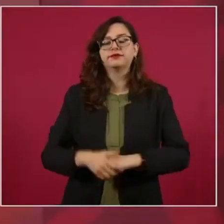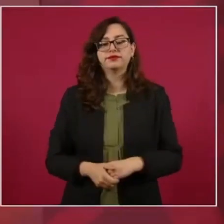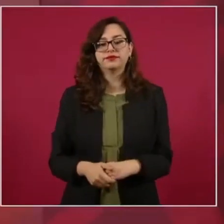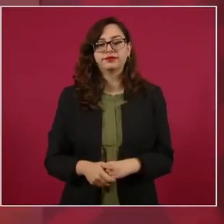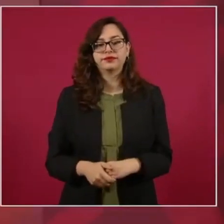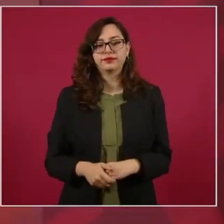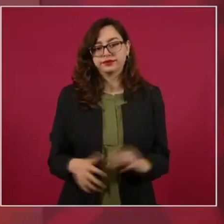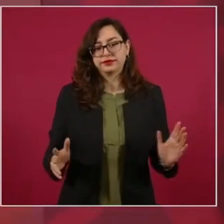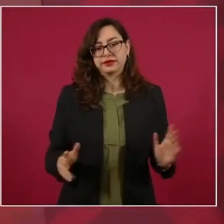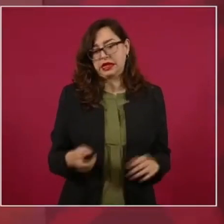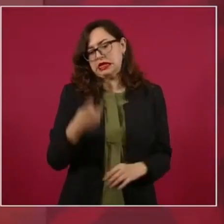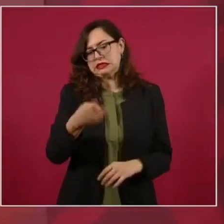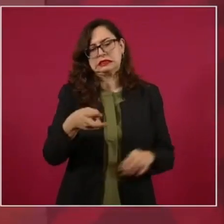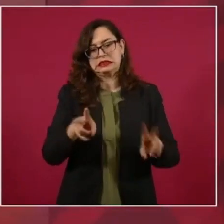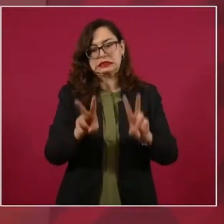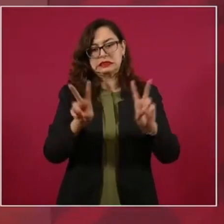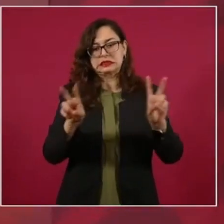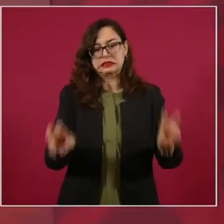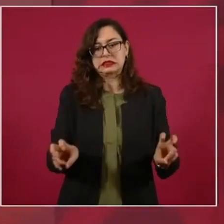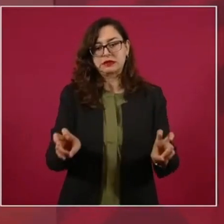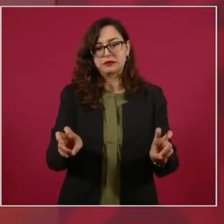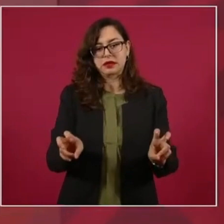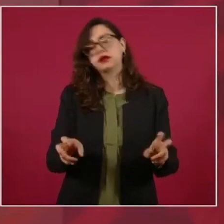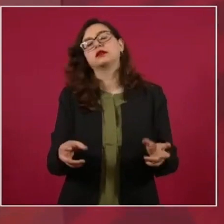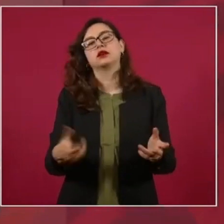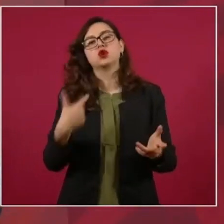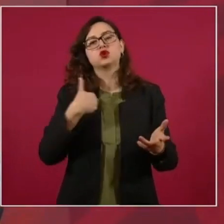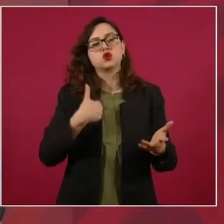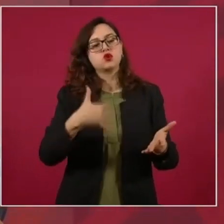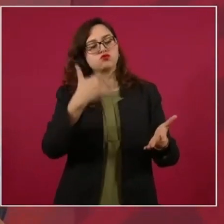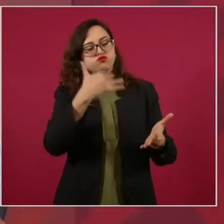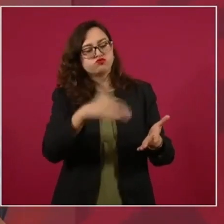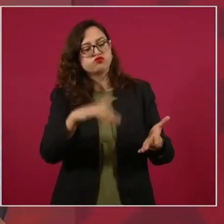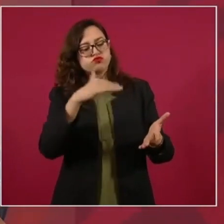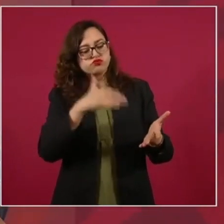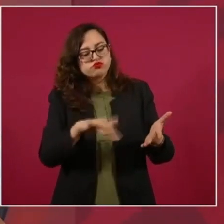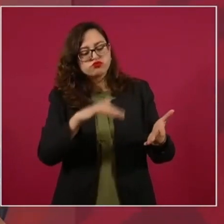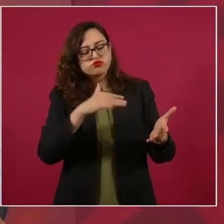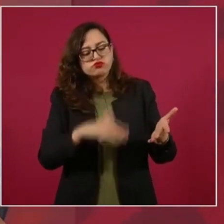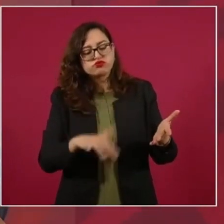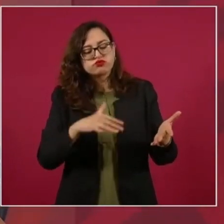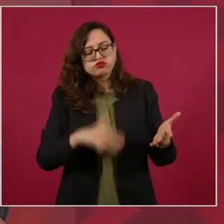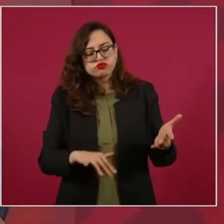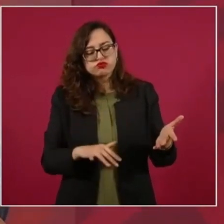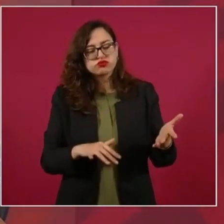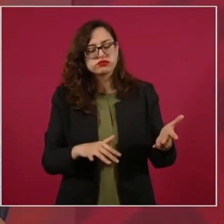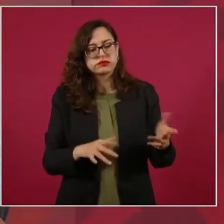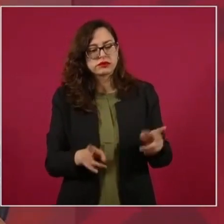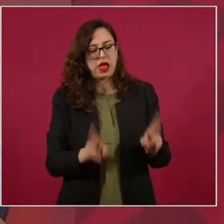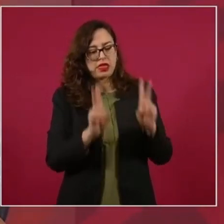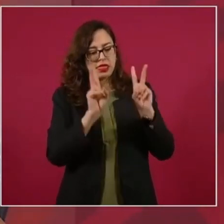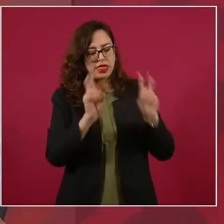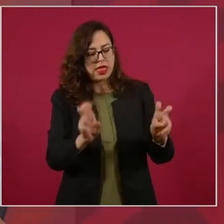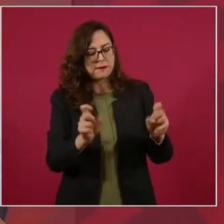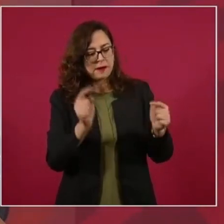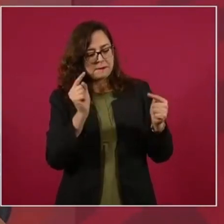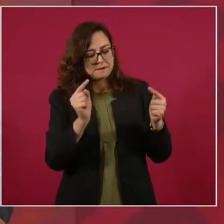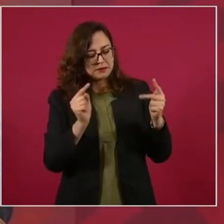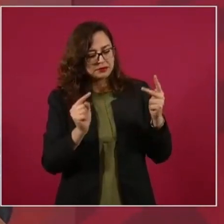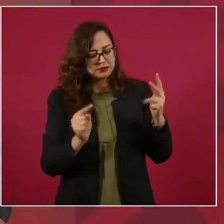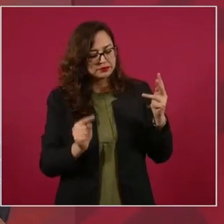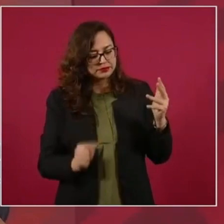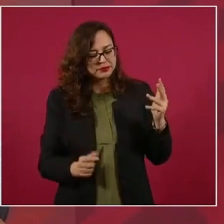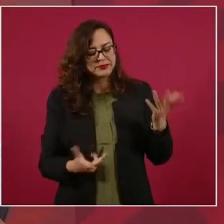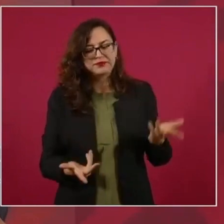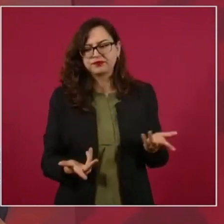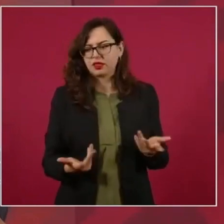Básicamente, yo he leído sobre el tema y me acaban de